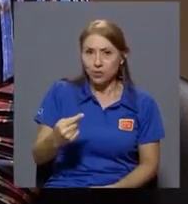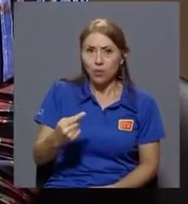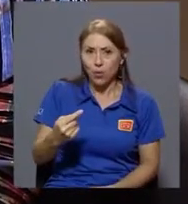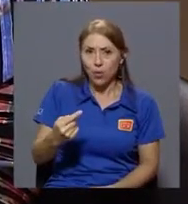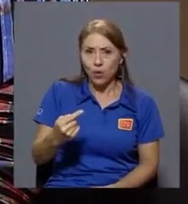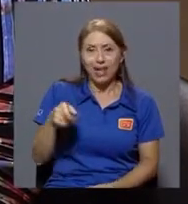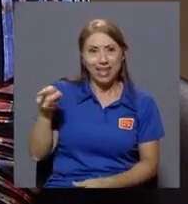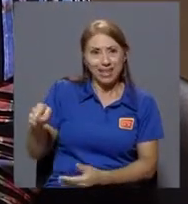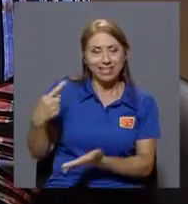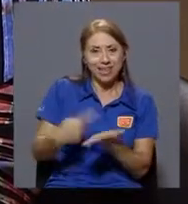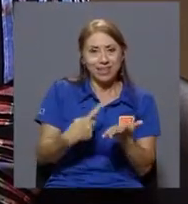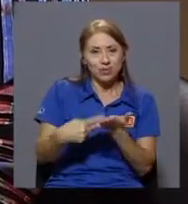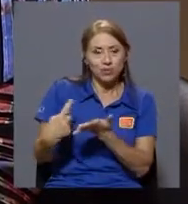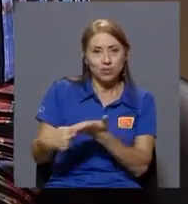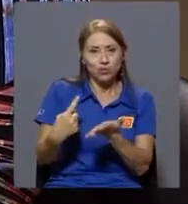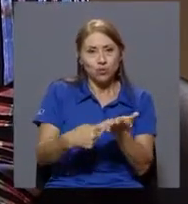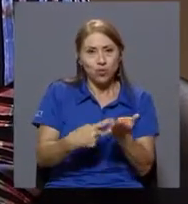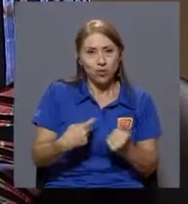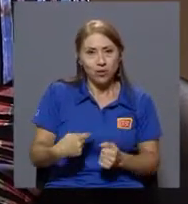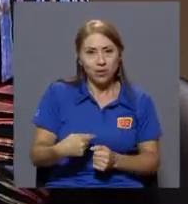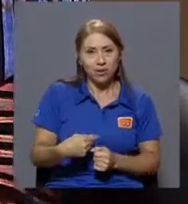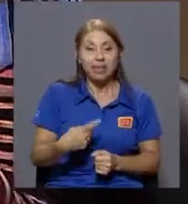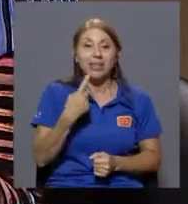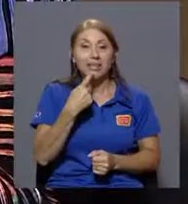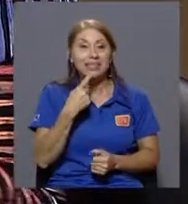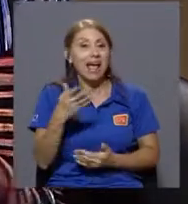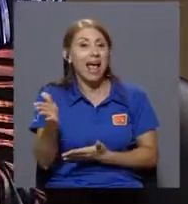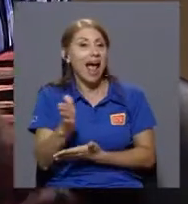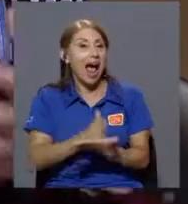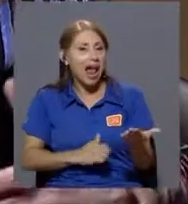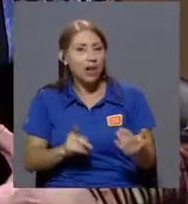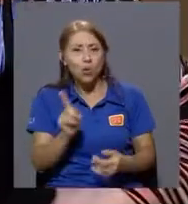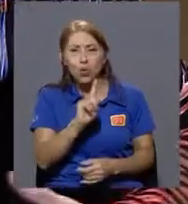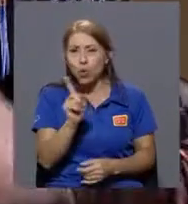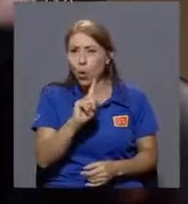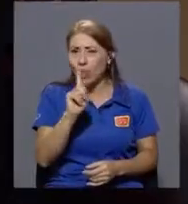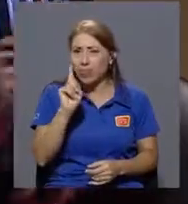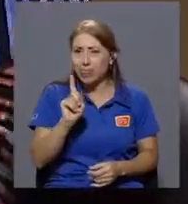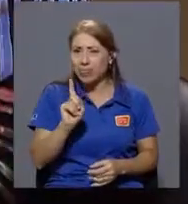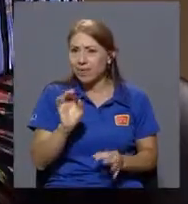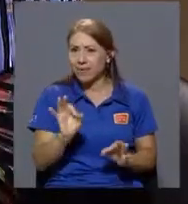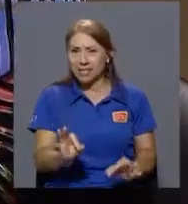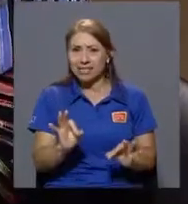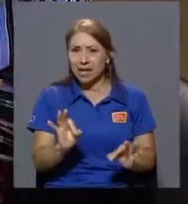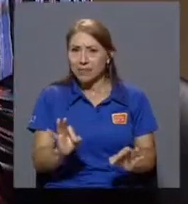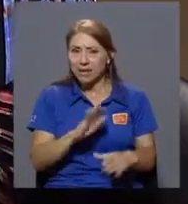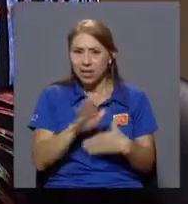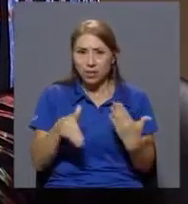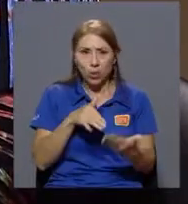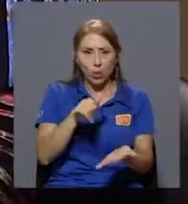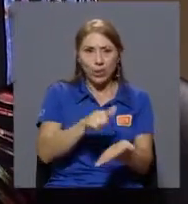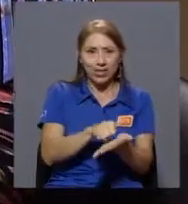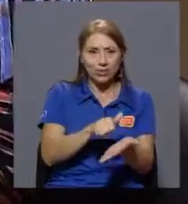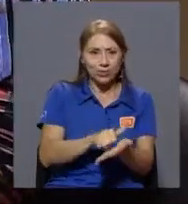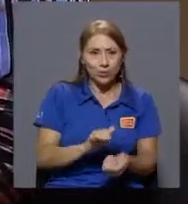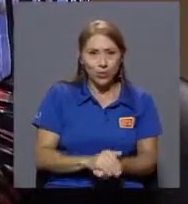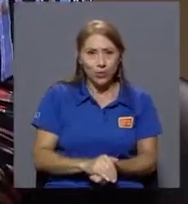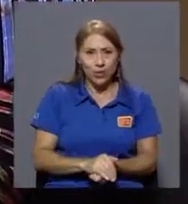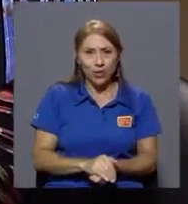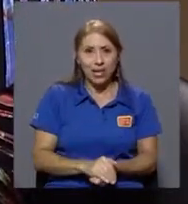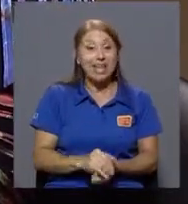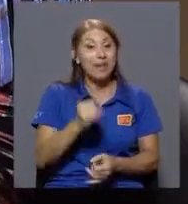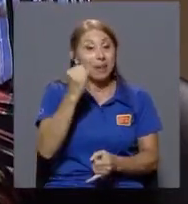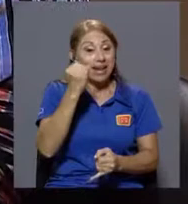precisamente en esa discusión, que algo no debería estar bien en todo esto, que al final sean estos